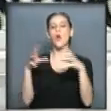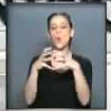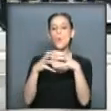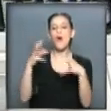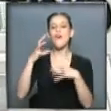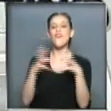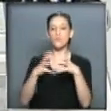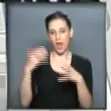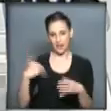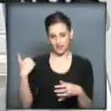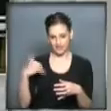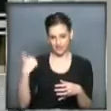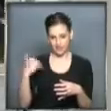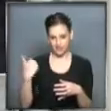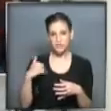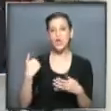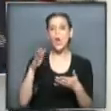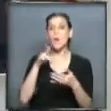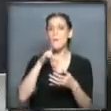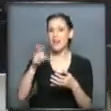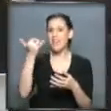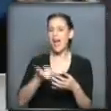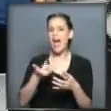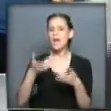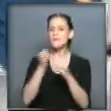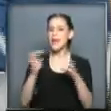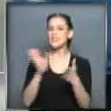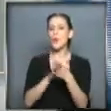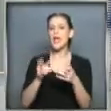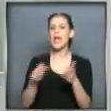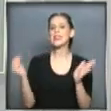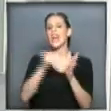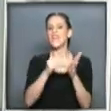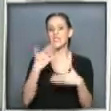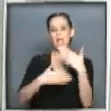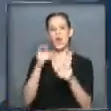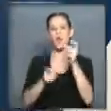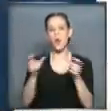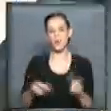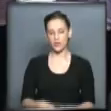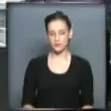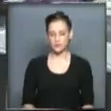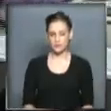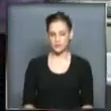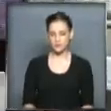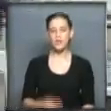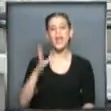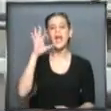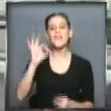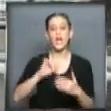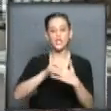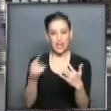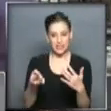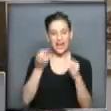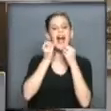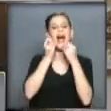marco de una causa que investiga irregularidades en la transferencia de jugadores y triangulaciones en los pases. El Banco Central